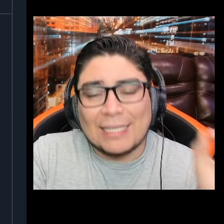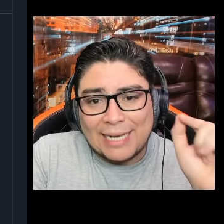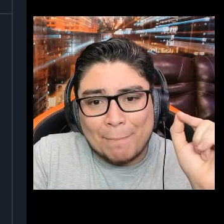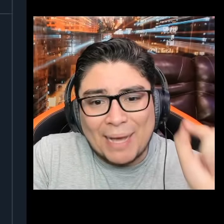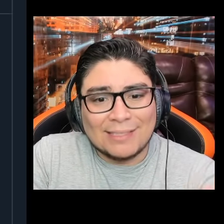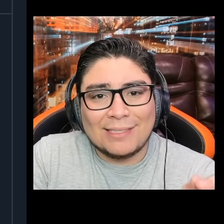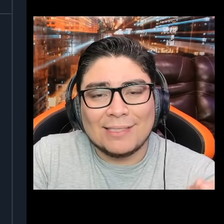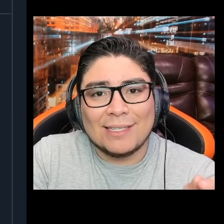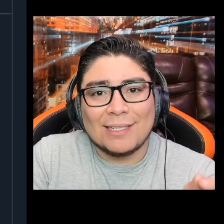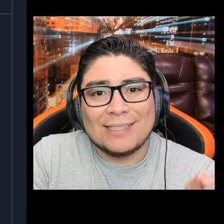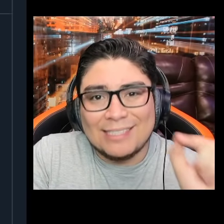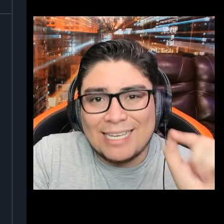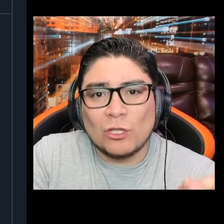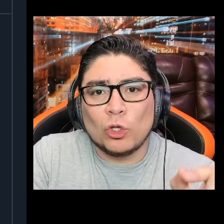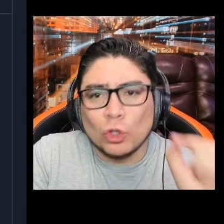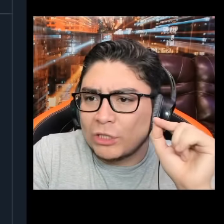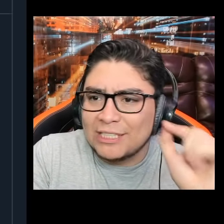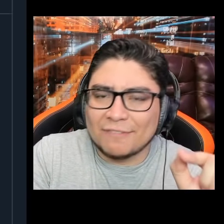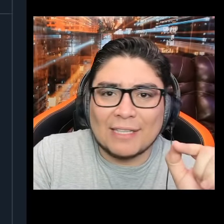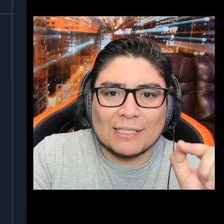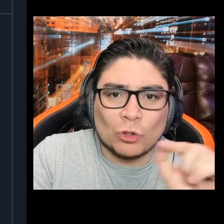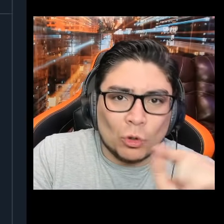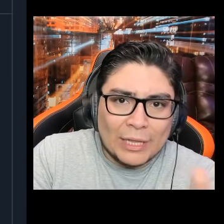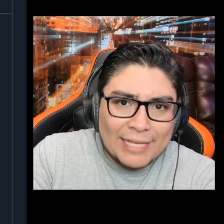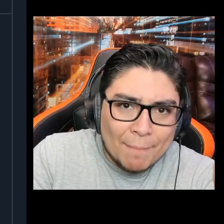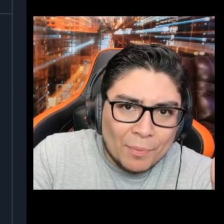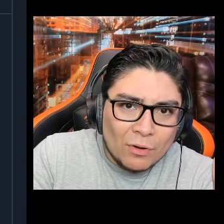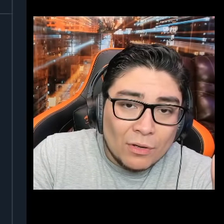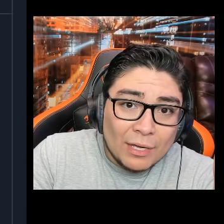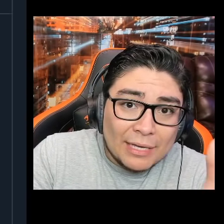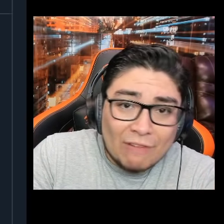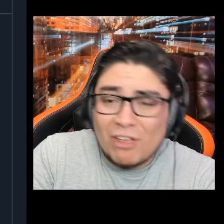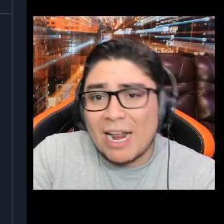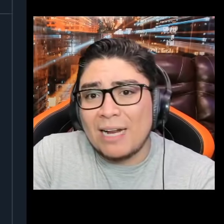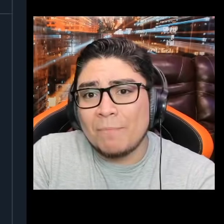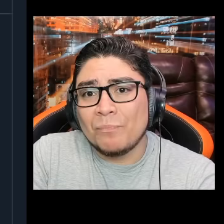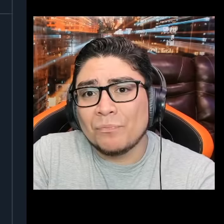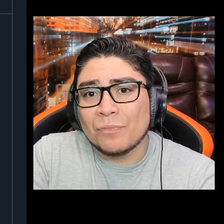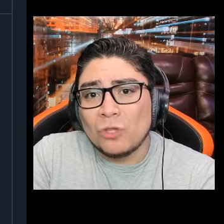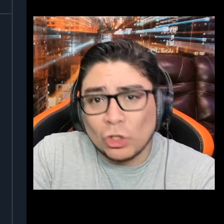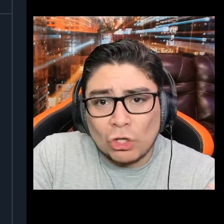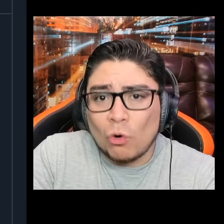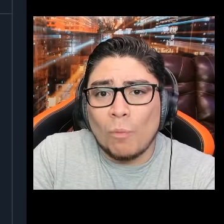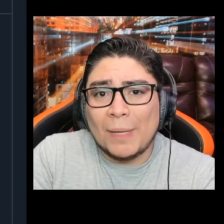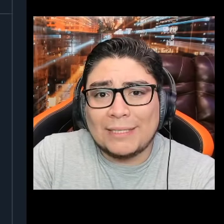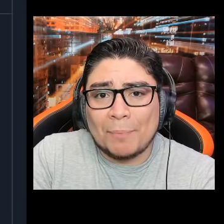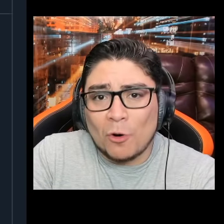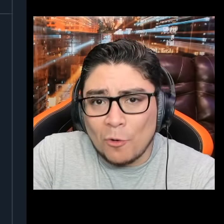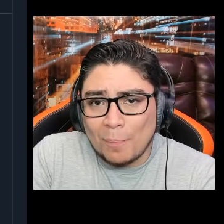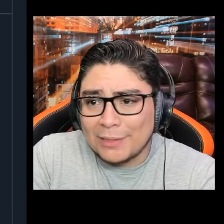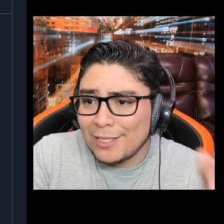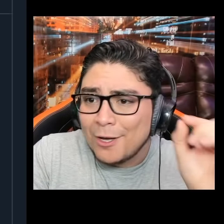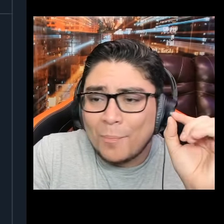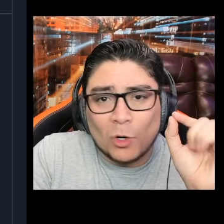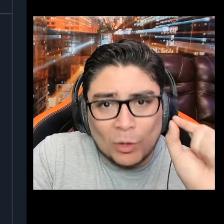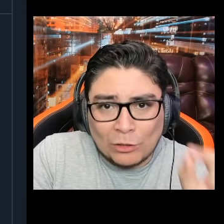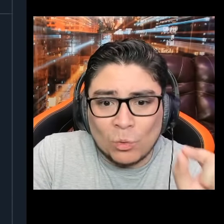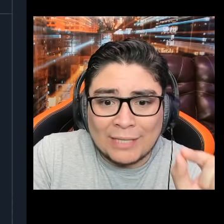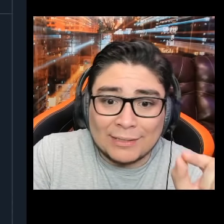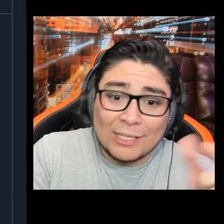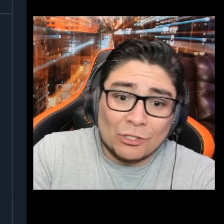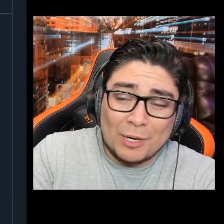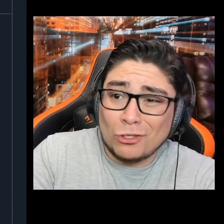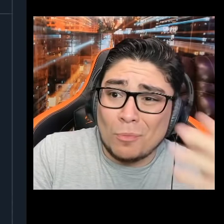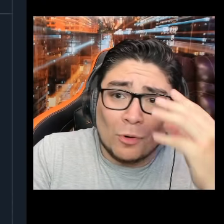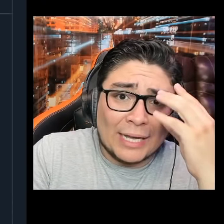que te la pases diciendo noticias falsas todo el tiempo y al final no te ocupes y preocupes por lo que